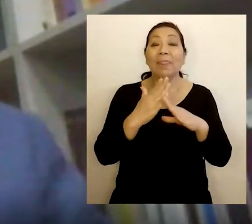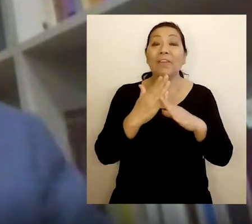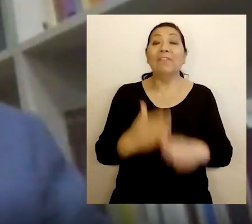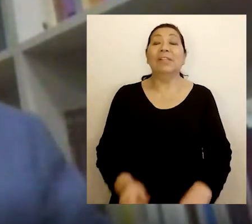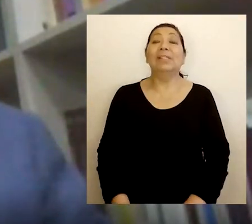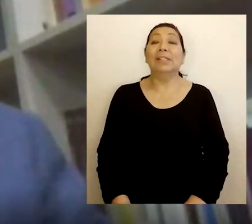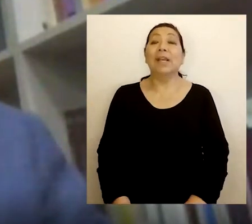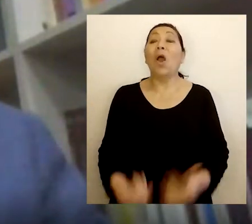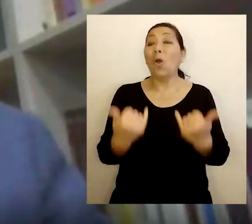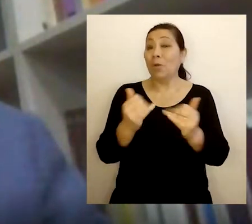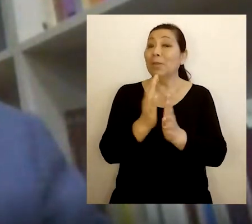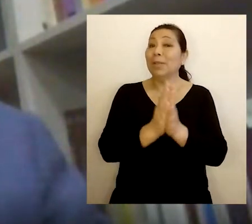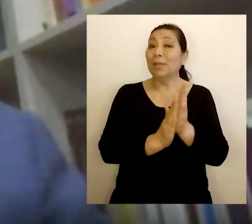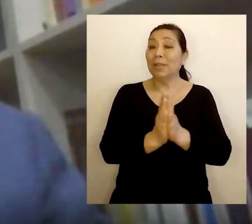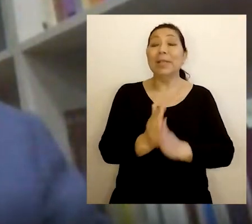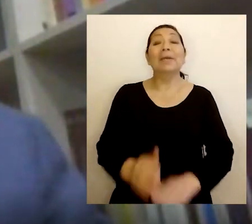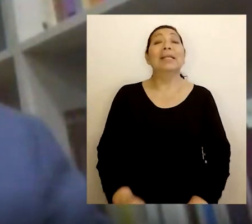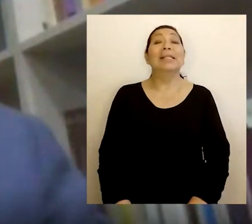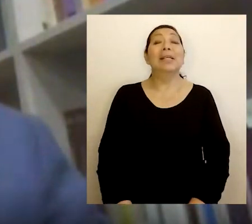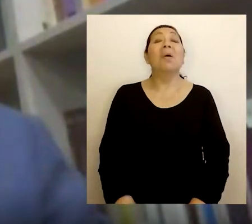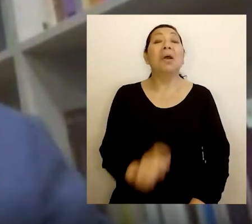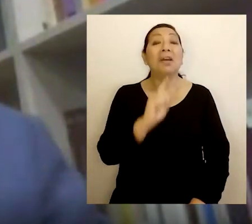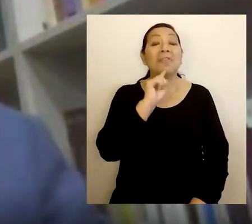técnica del hoy beneficiario del habeas corpus